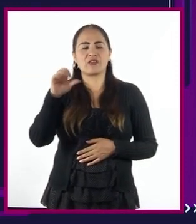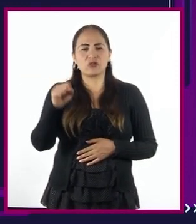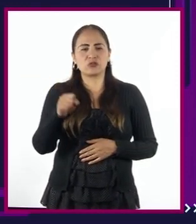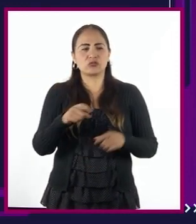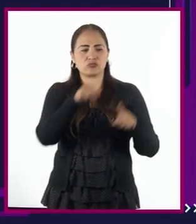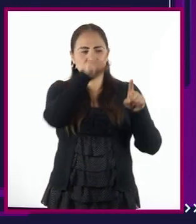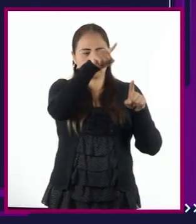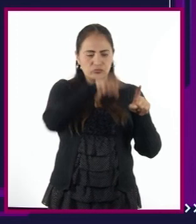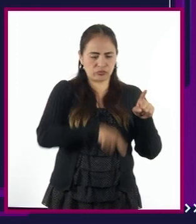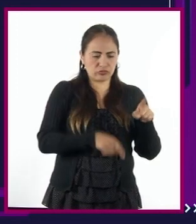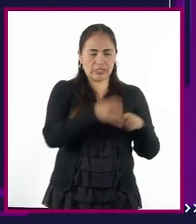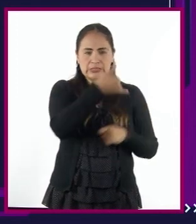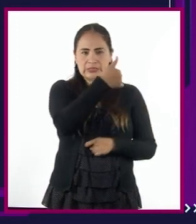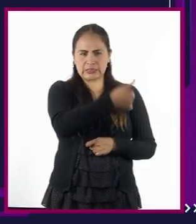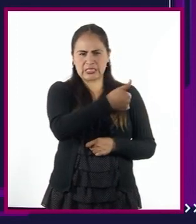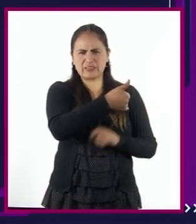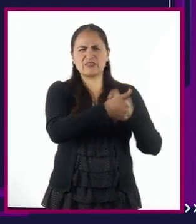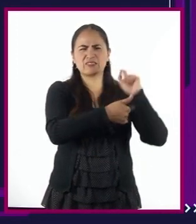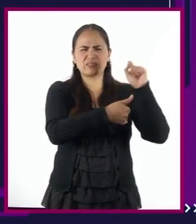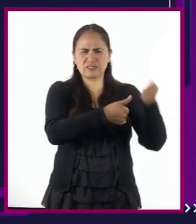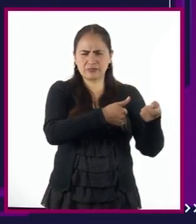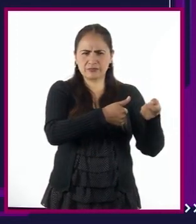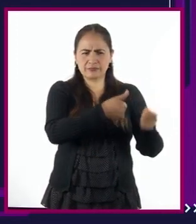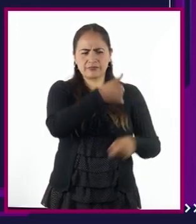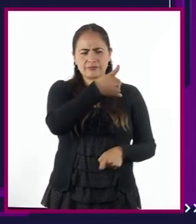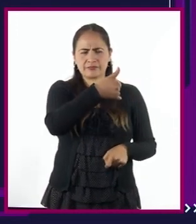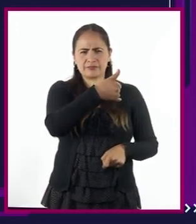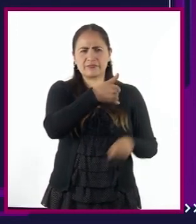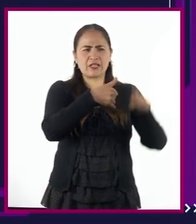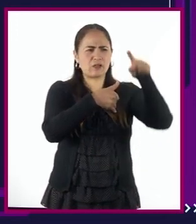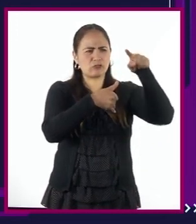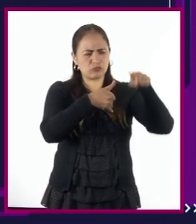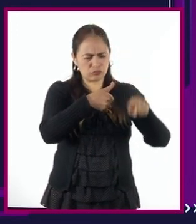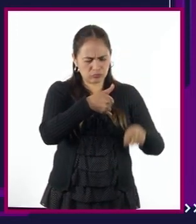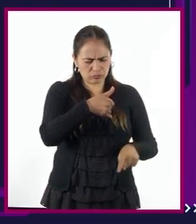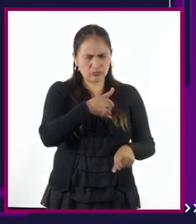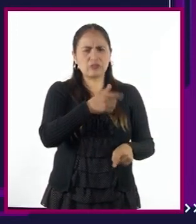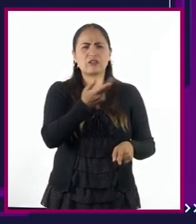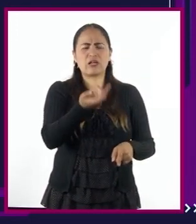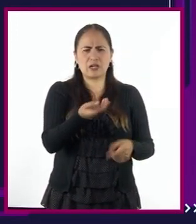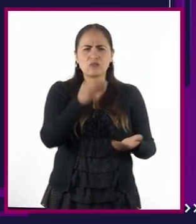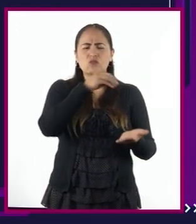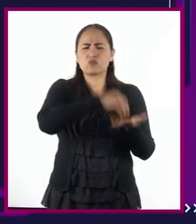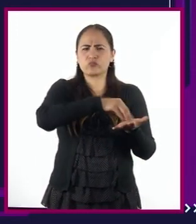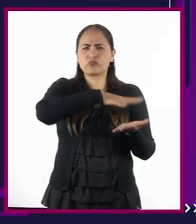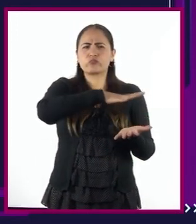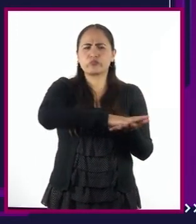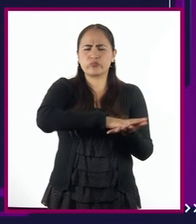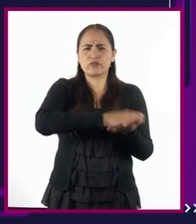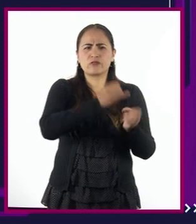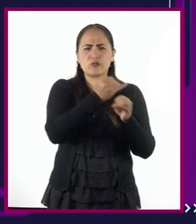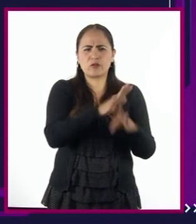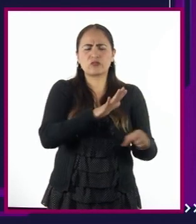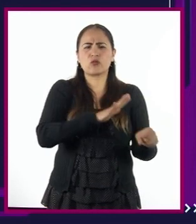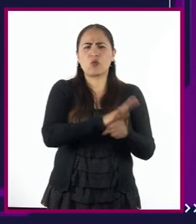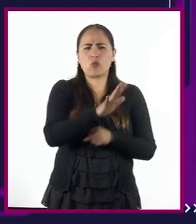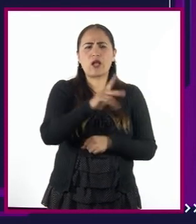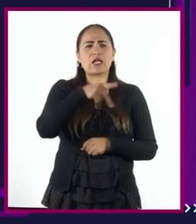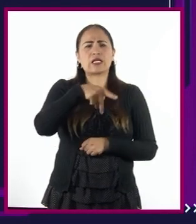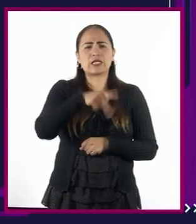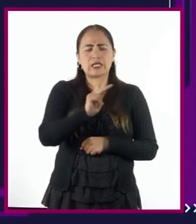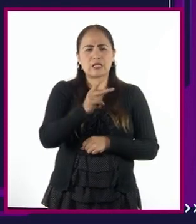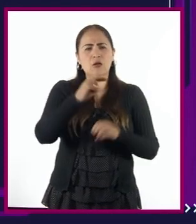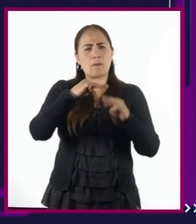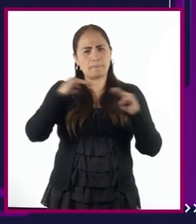eje de las ordenadas? En el eje de las ordenadas o eje Y se registra la distancia en kilómetros. En